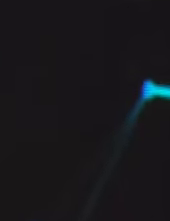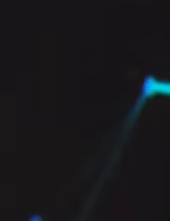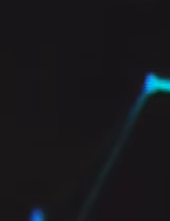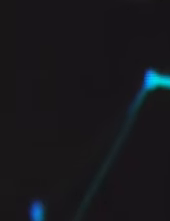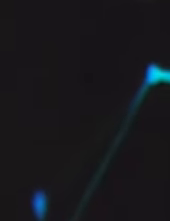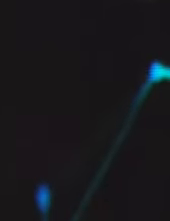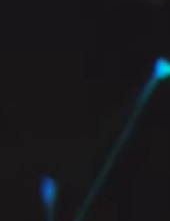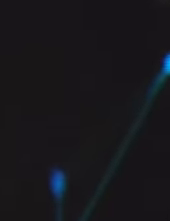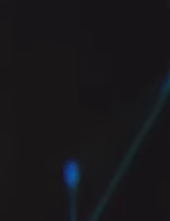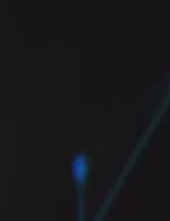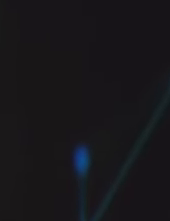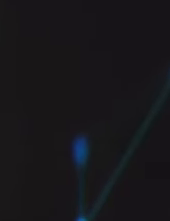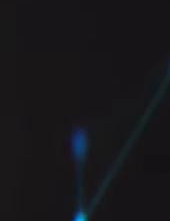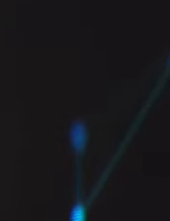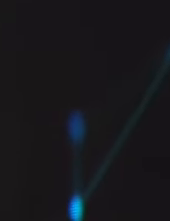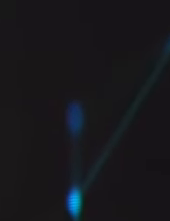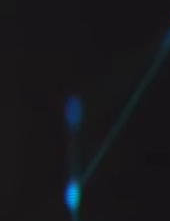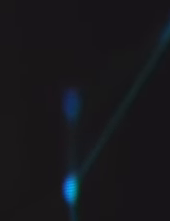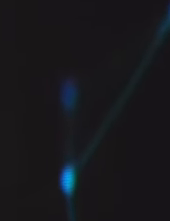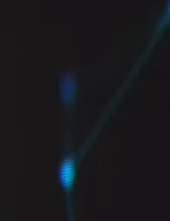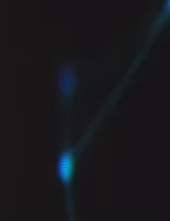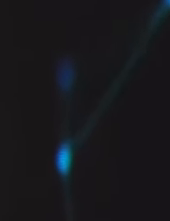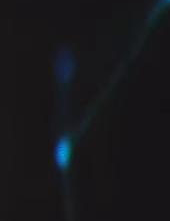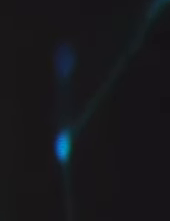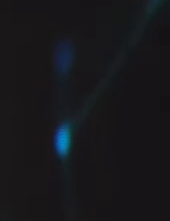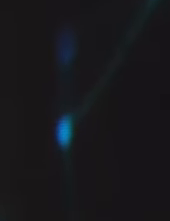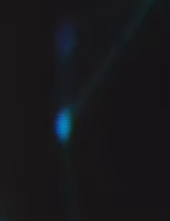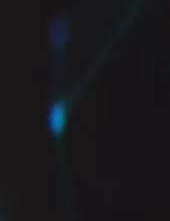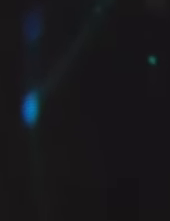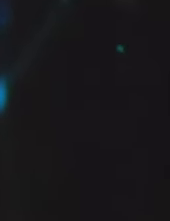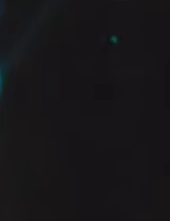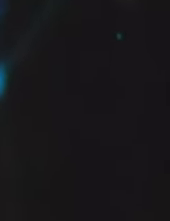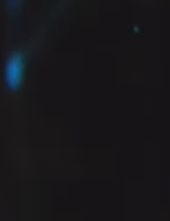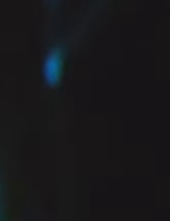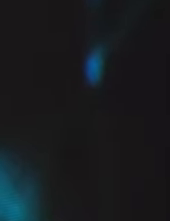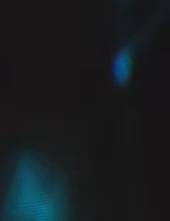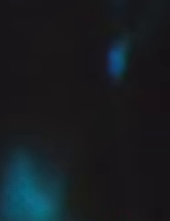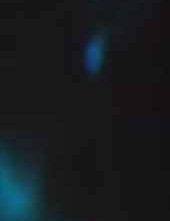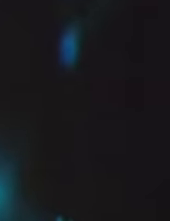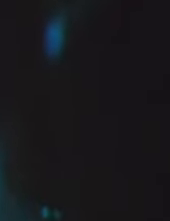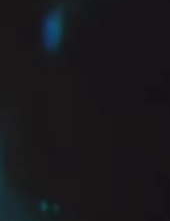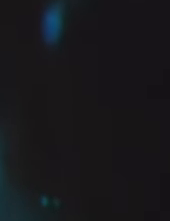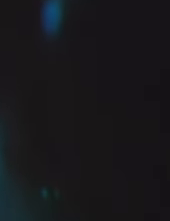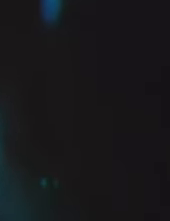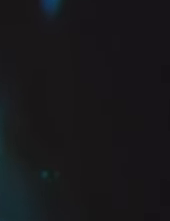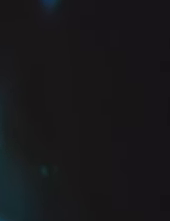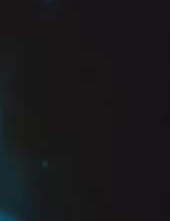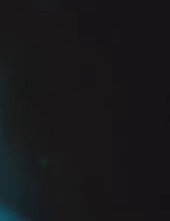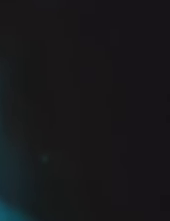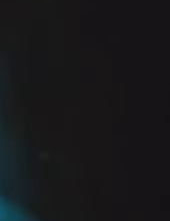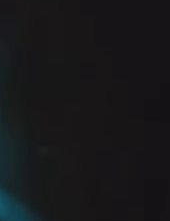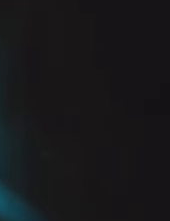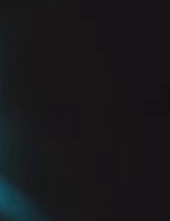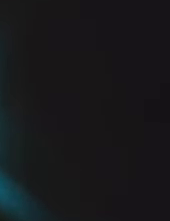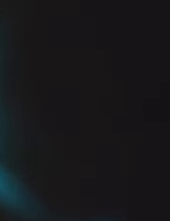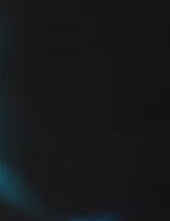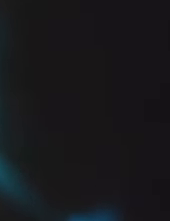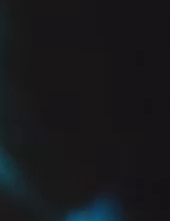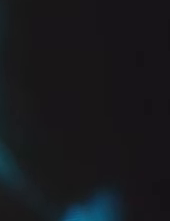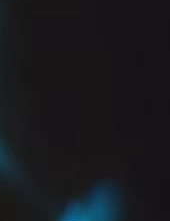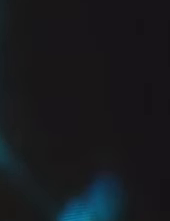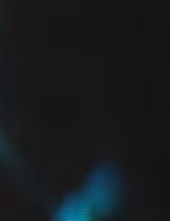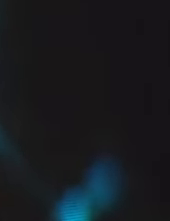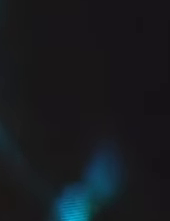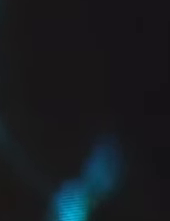comercialización de las tecnologías que permiten editar material genético Incluso el propio ha sido elegido miembro de la